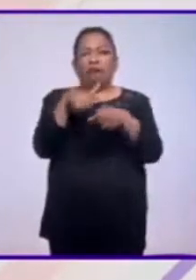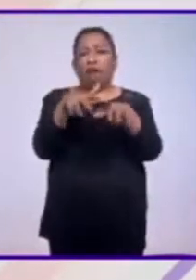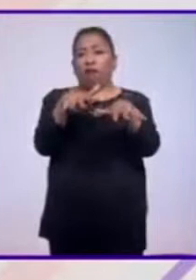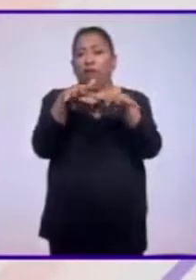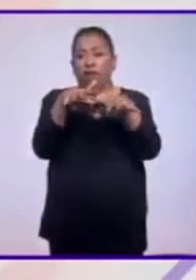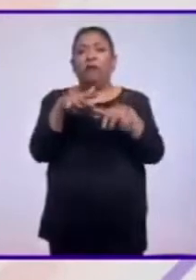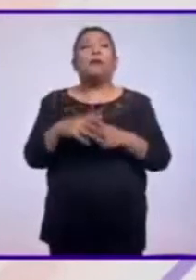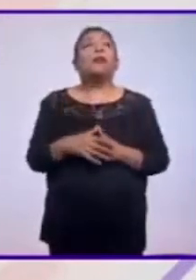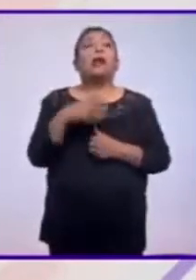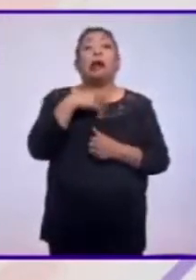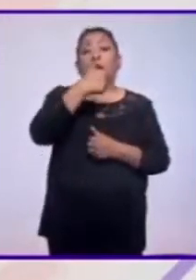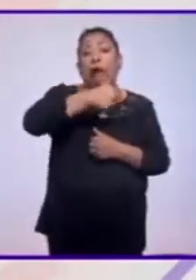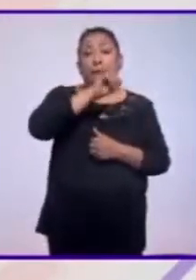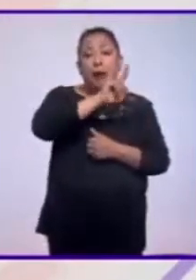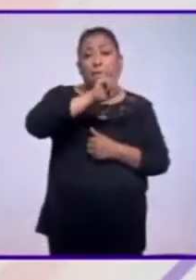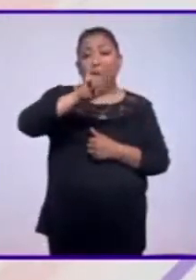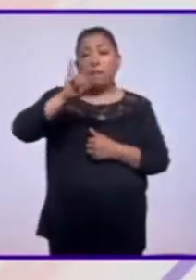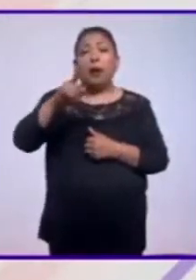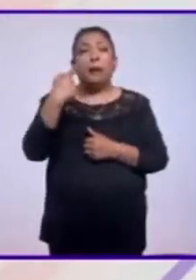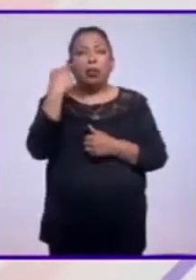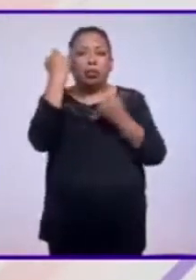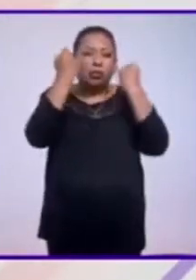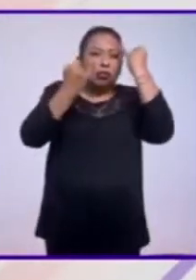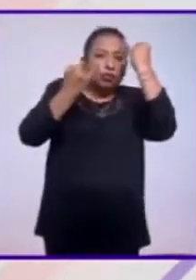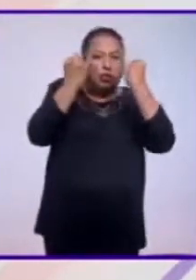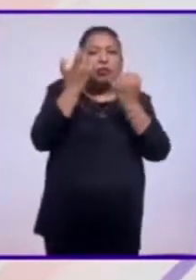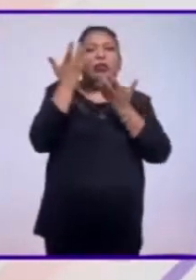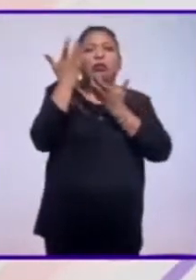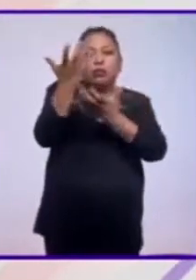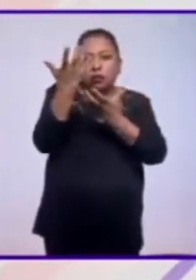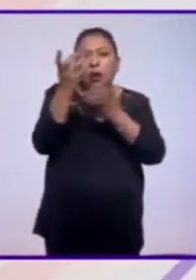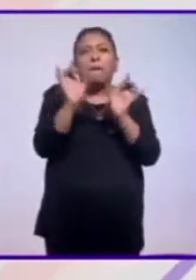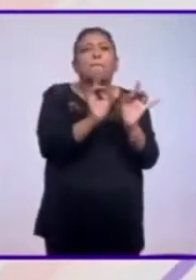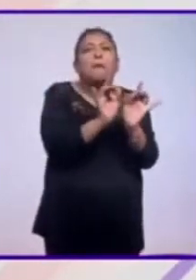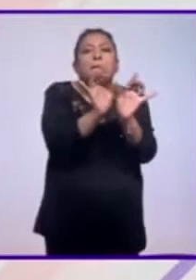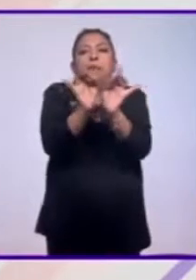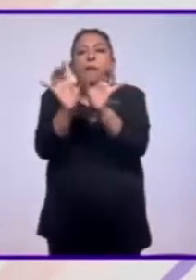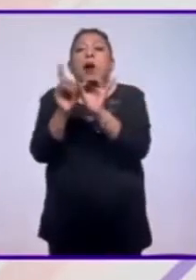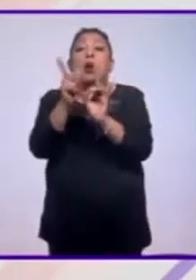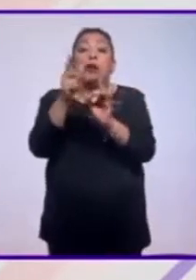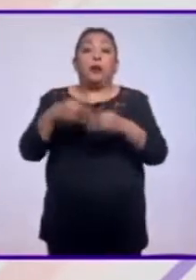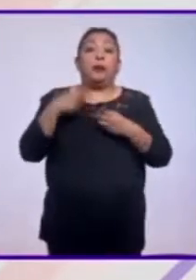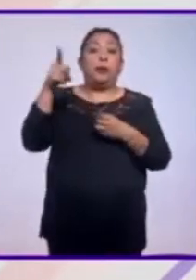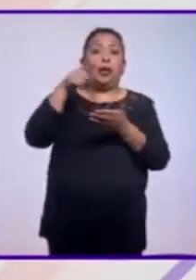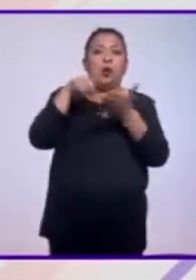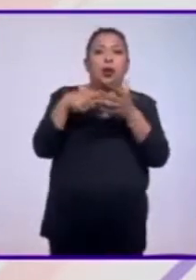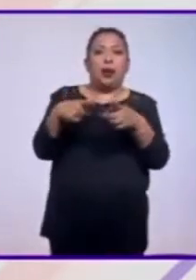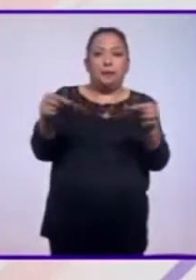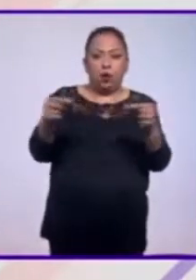irónica. Cada pieza es una reinterpretación de sus fantasías, deseos y acontecimientos que tuvo mientras vivía en